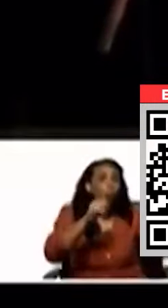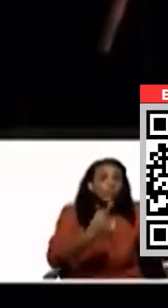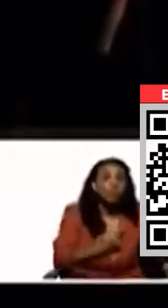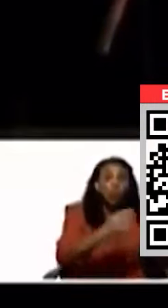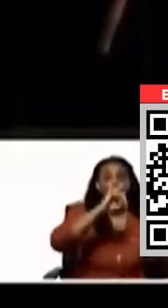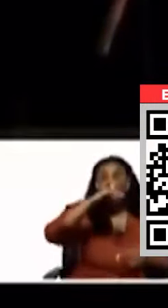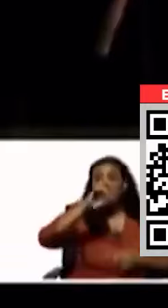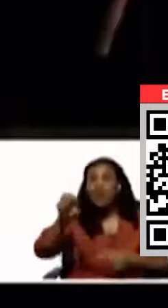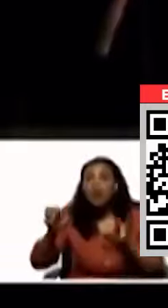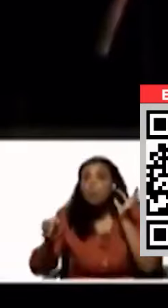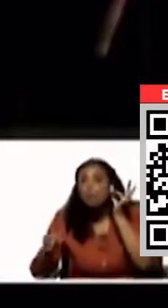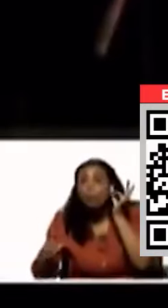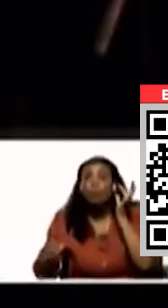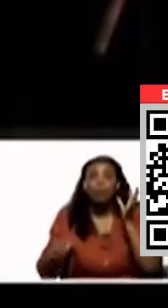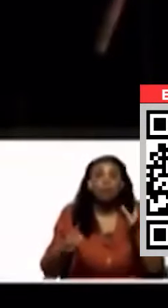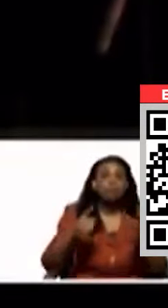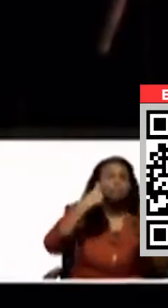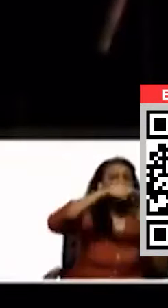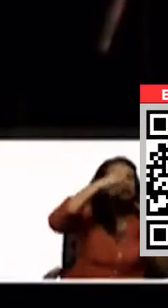José Félix,